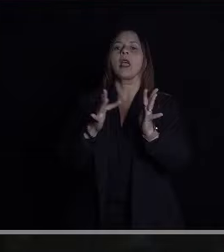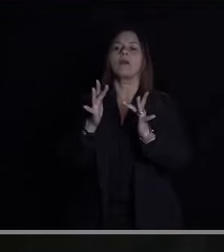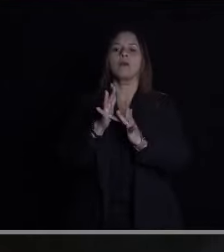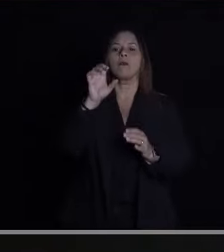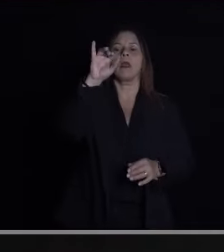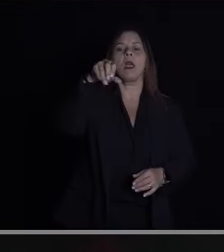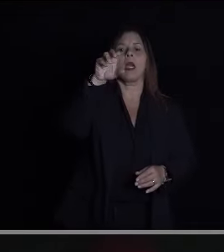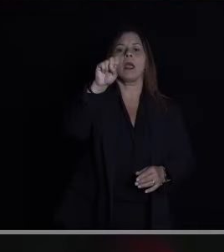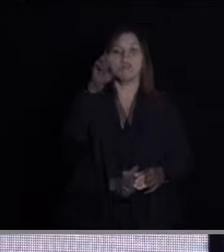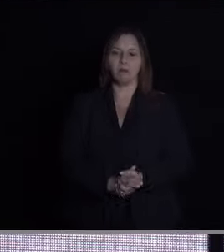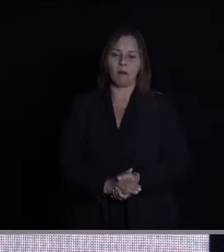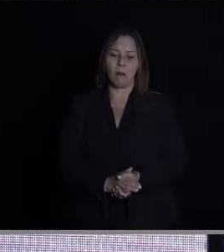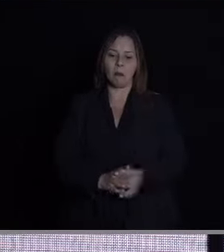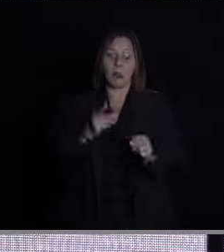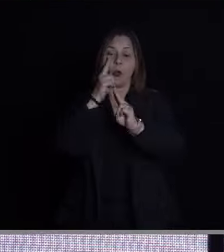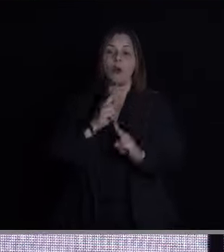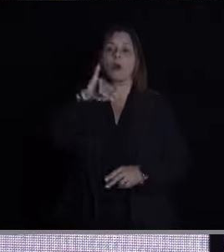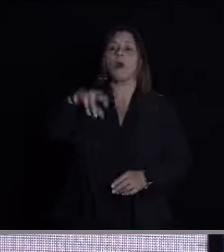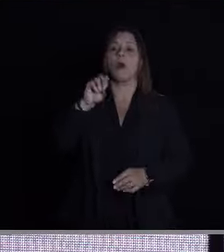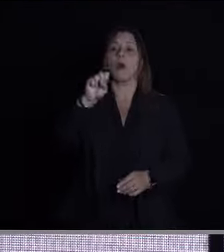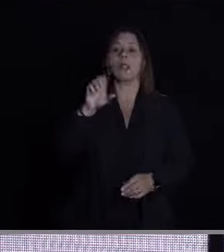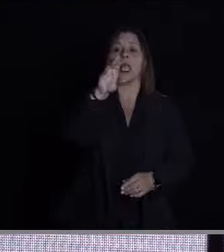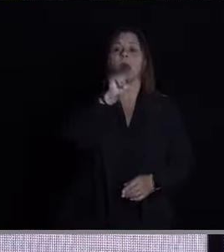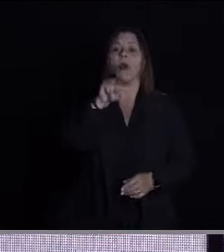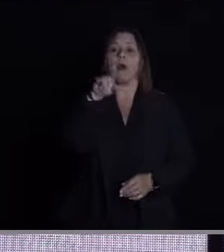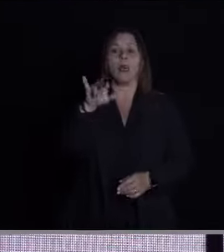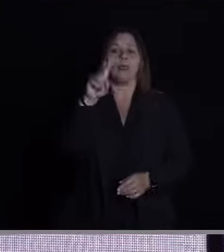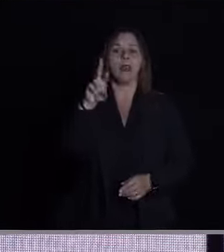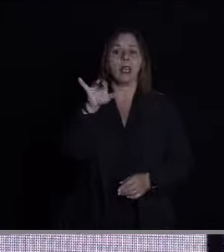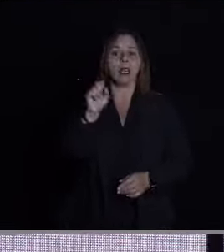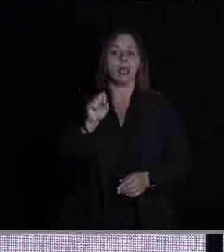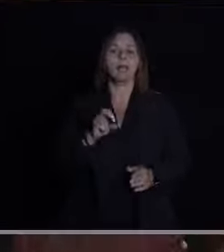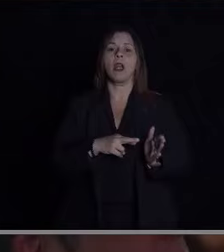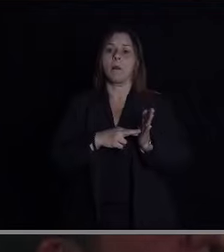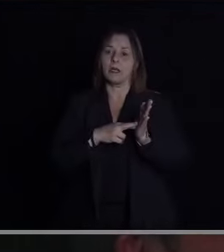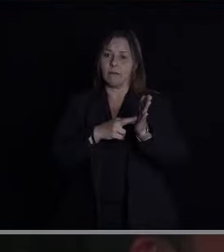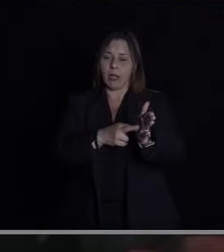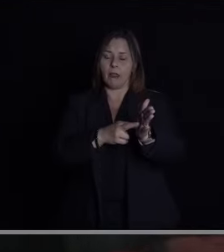Rodríguez, representante a la Cámara. Honorable José Coni Varela, representante a la Cámara.